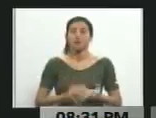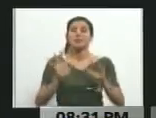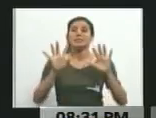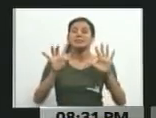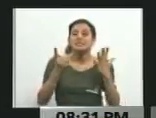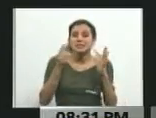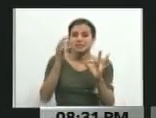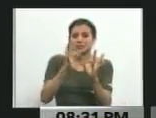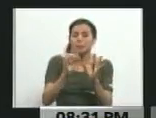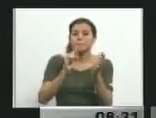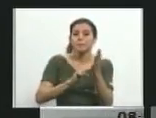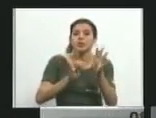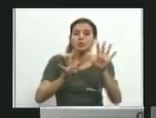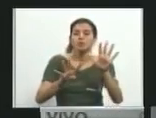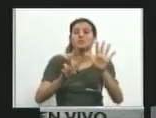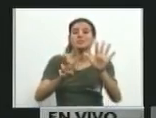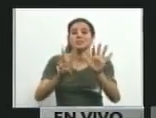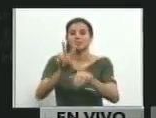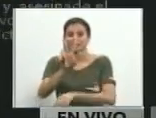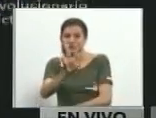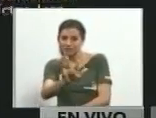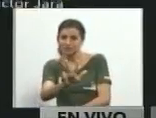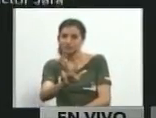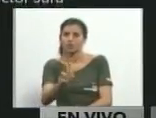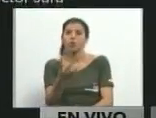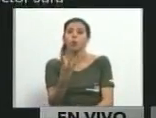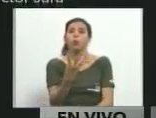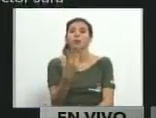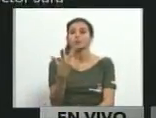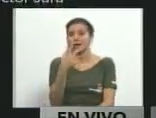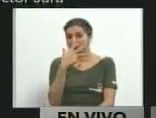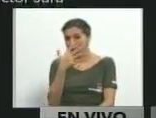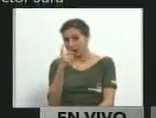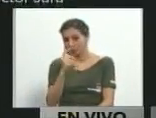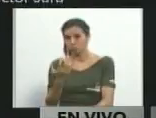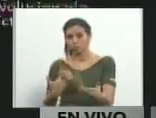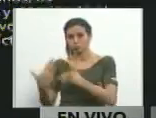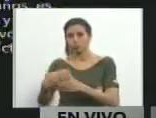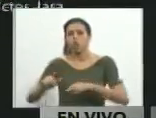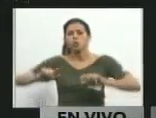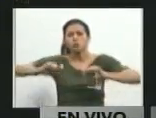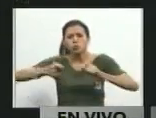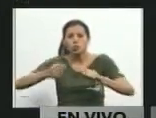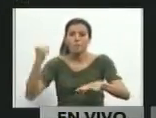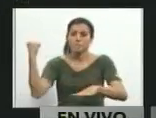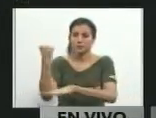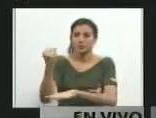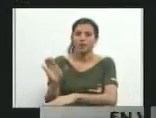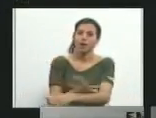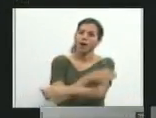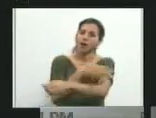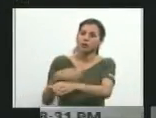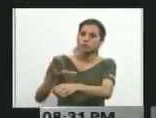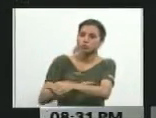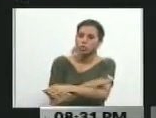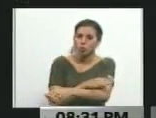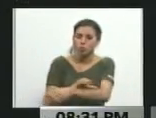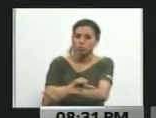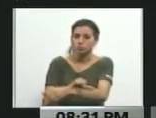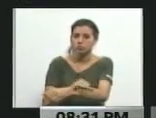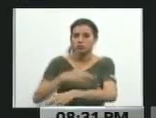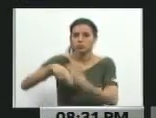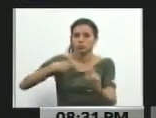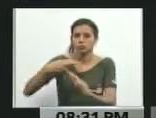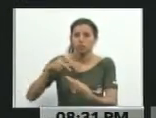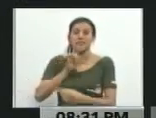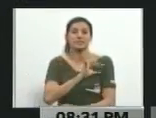16 de septiembre de 1973, hace 43 años, es torturado y asesinado el cantor revolucionario chileno Víctor Jara en